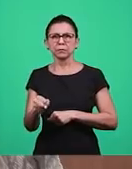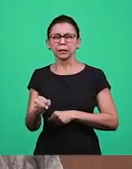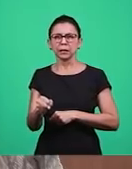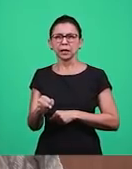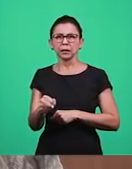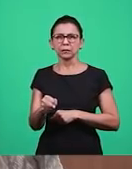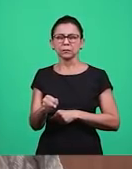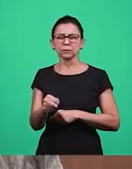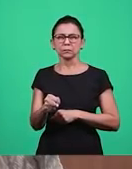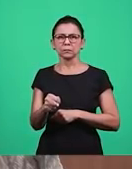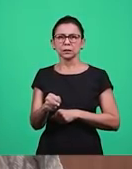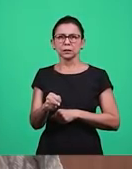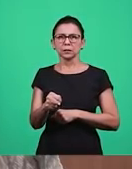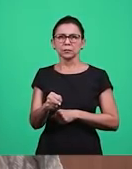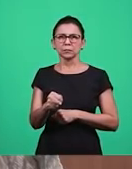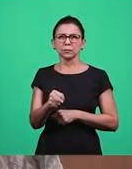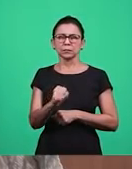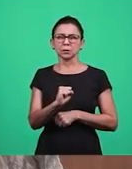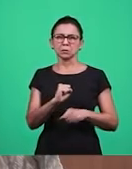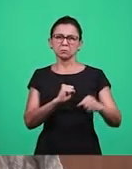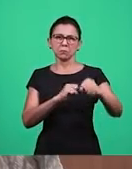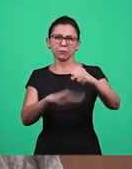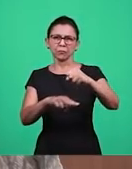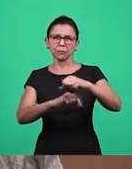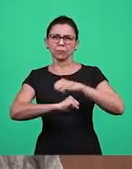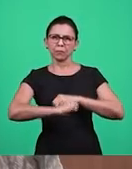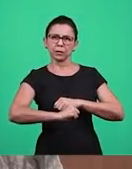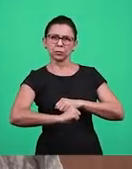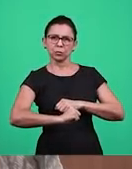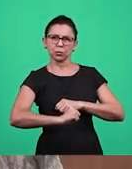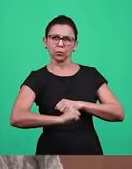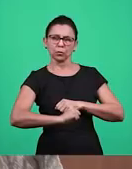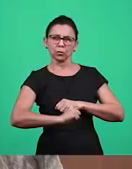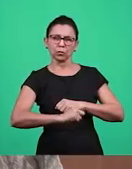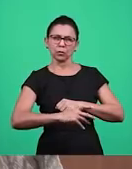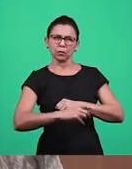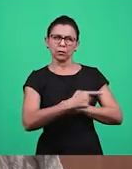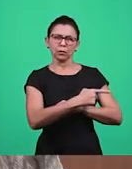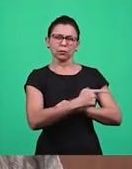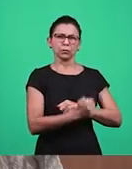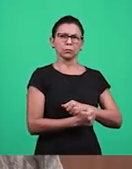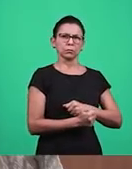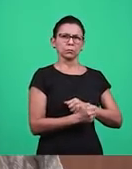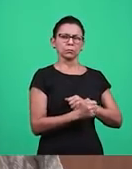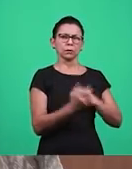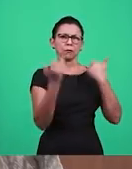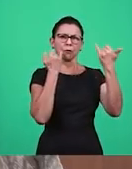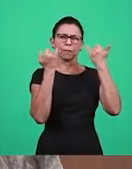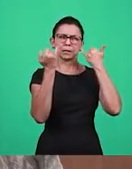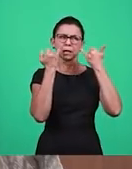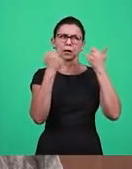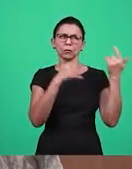única posesión, y lo mató y le dio a su invitado. Cuando David escuchó aquello, él era el rey, él